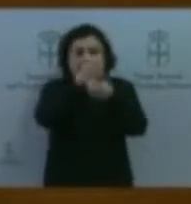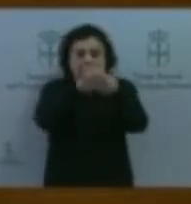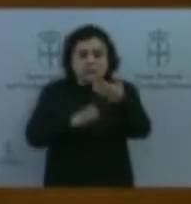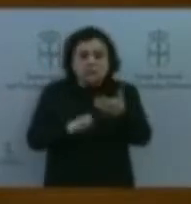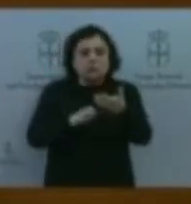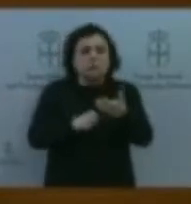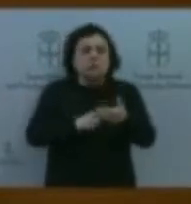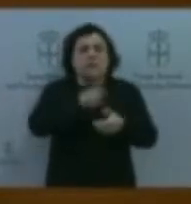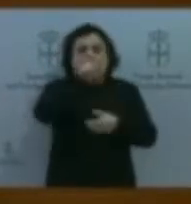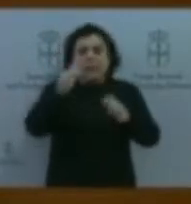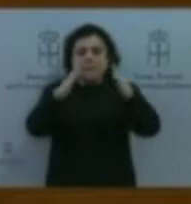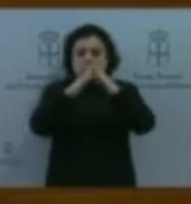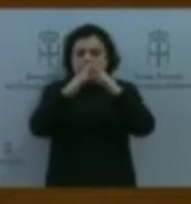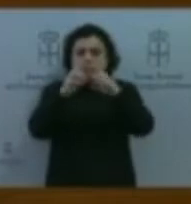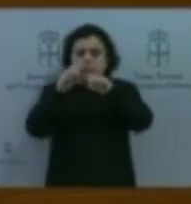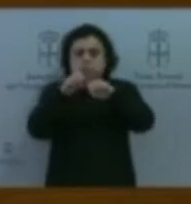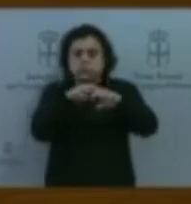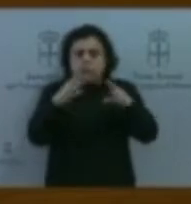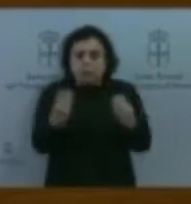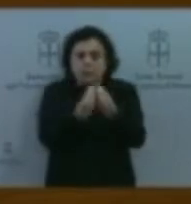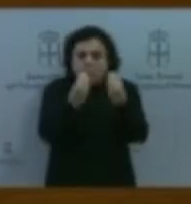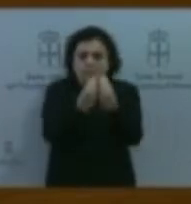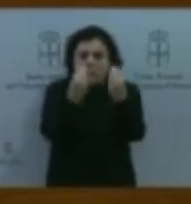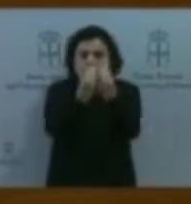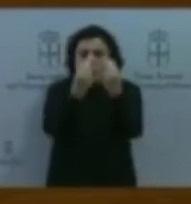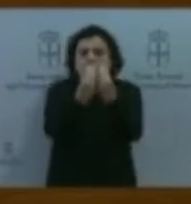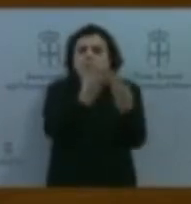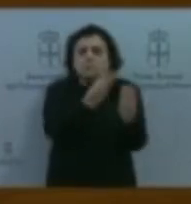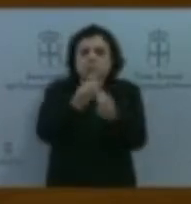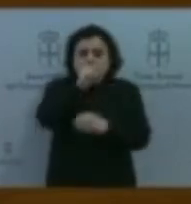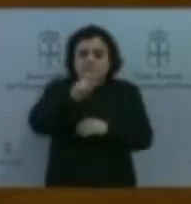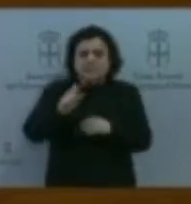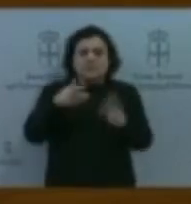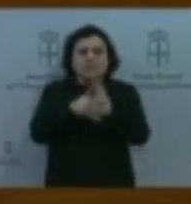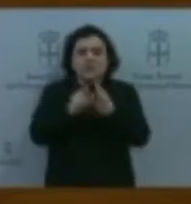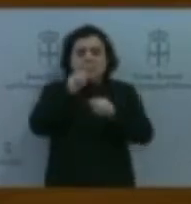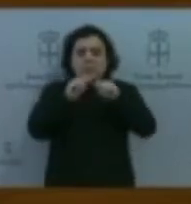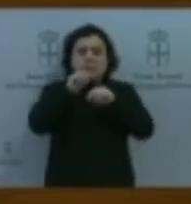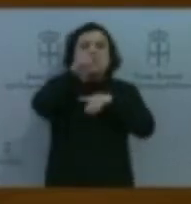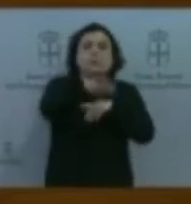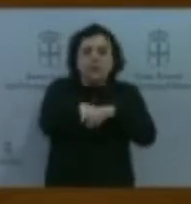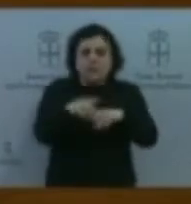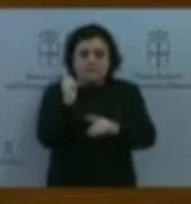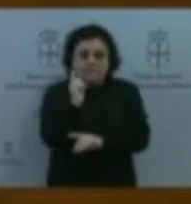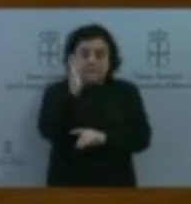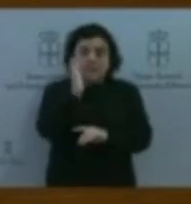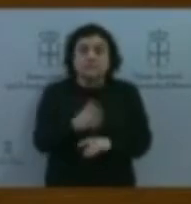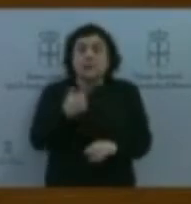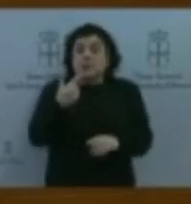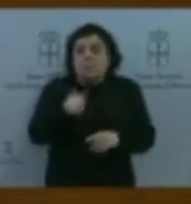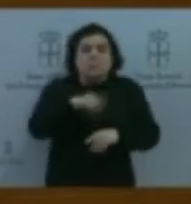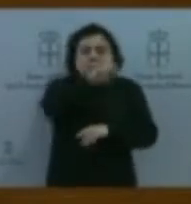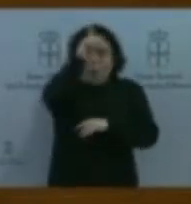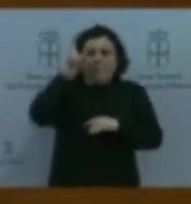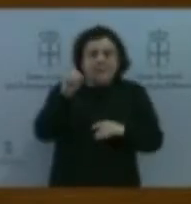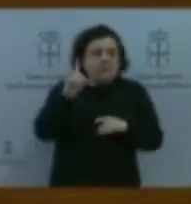coronavirus. Y en Asturias, probablemente no sea la misma situación que Madrid de acceso a la vivienda o de las grandes urbes,